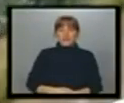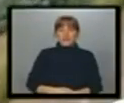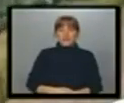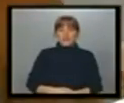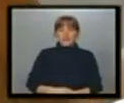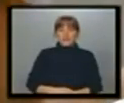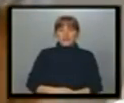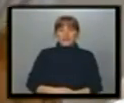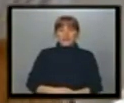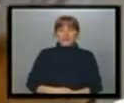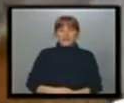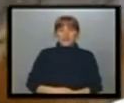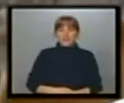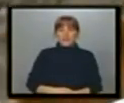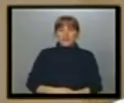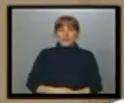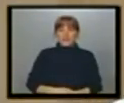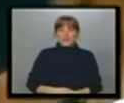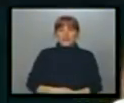aliméntalo, es la razón de tu